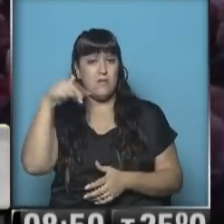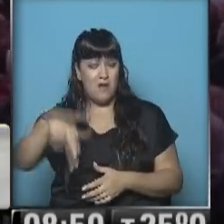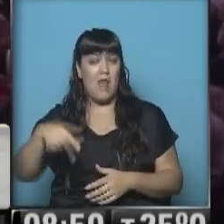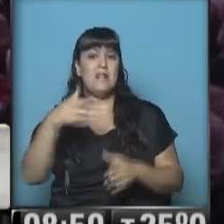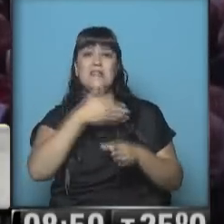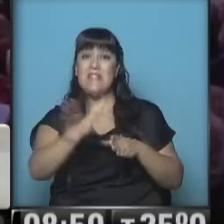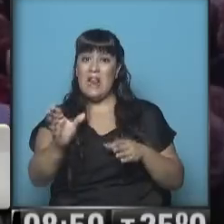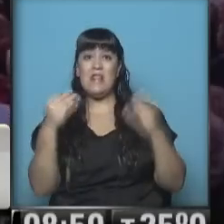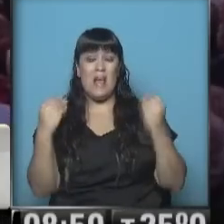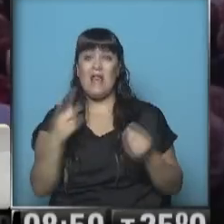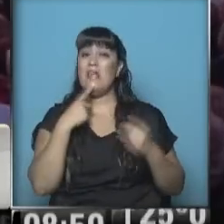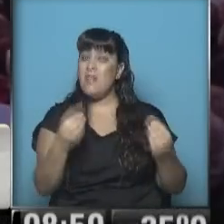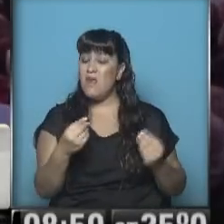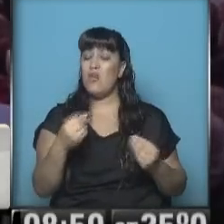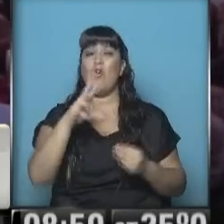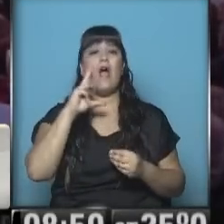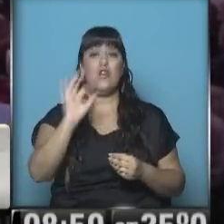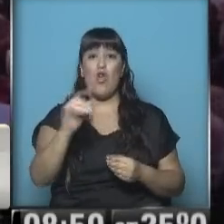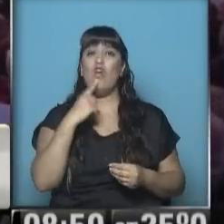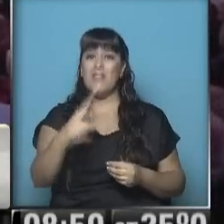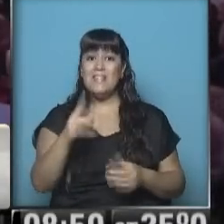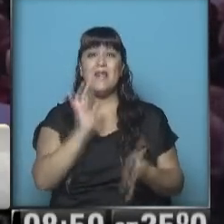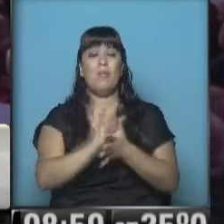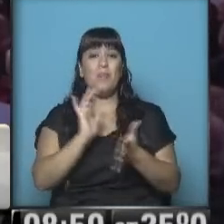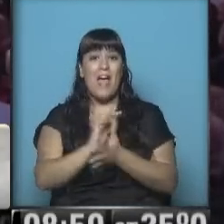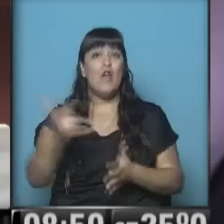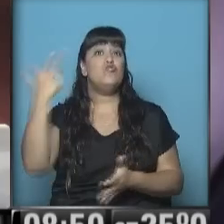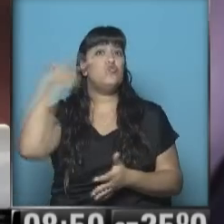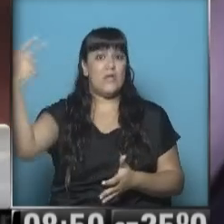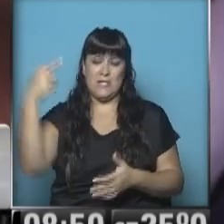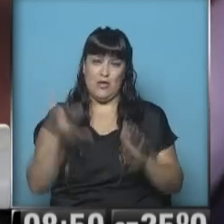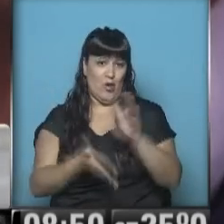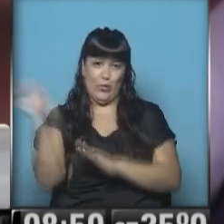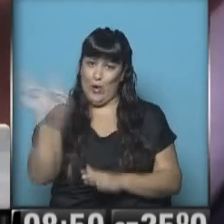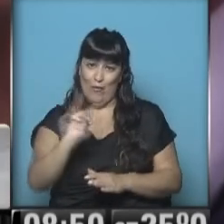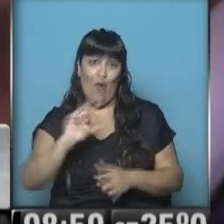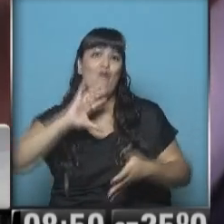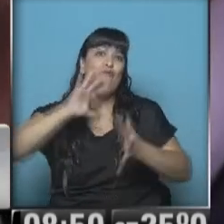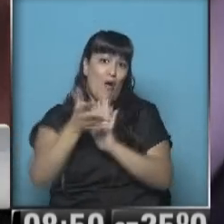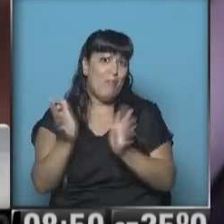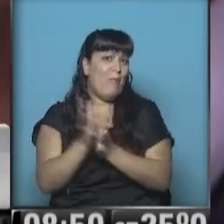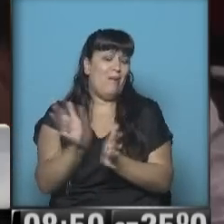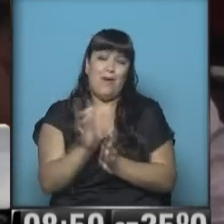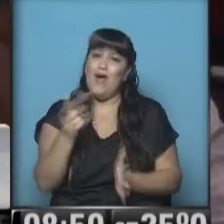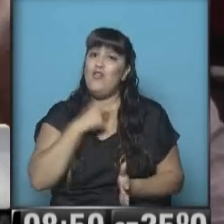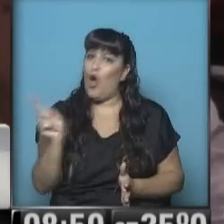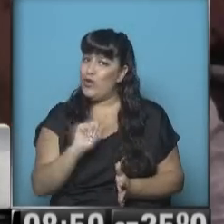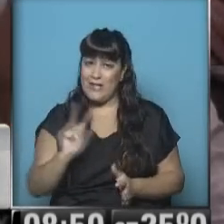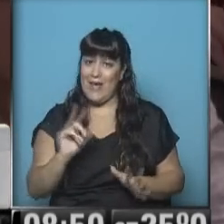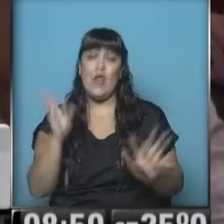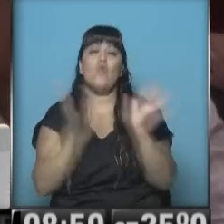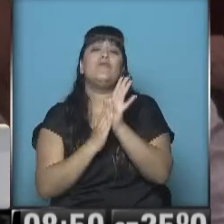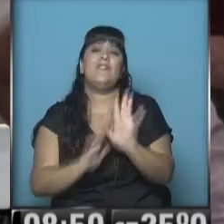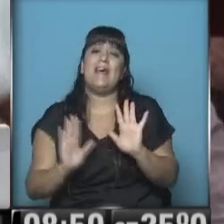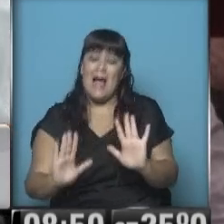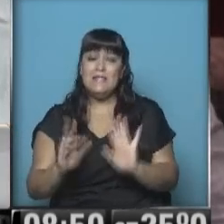qué dijo lilita carrió al suicidio no voy la diputada nacional Elisa carrió ratificó esta manera su salida pero